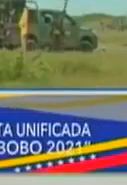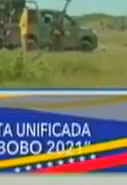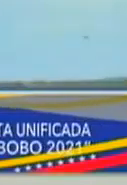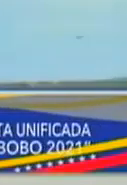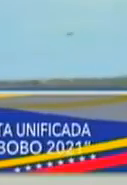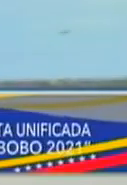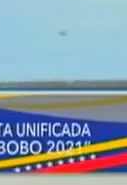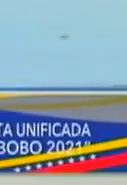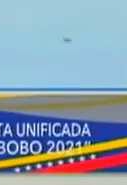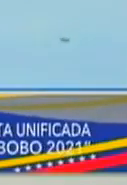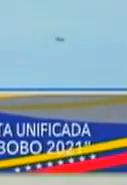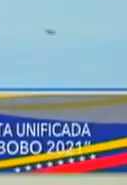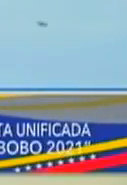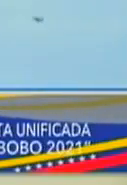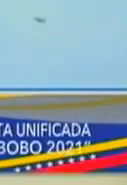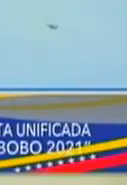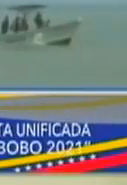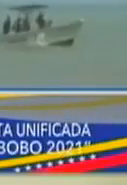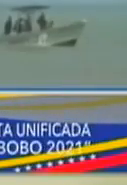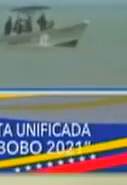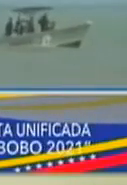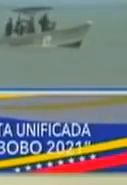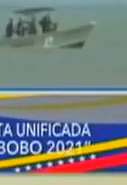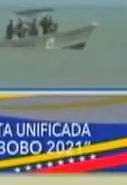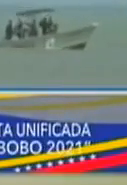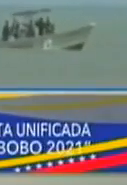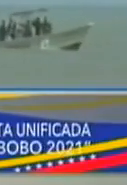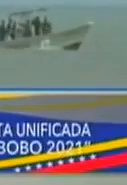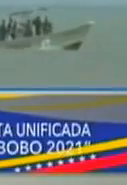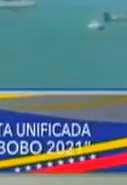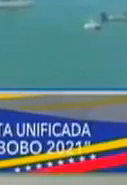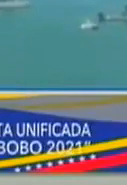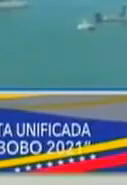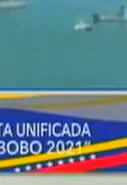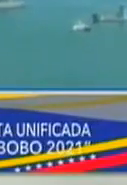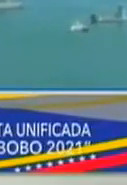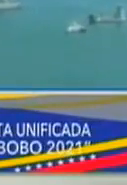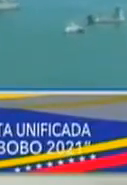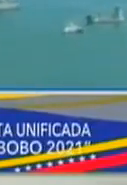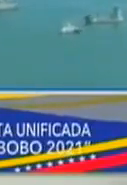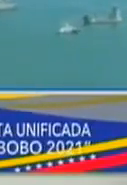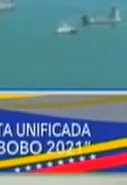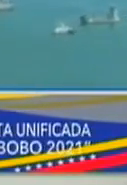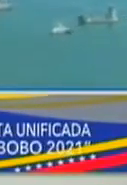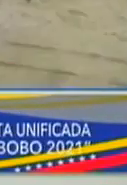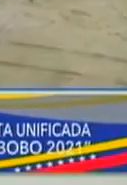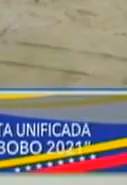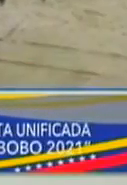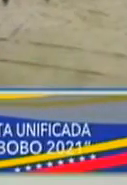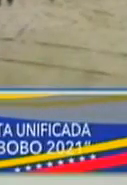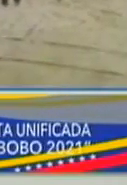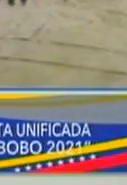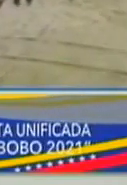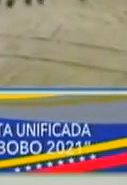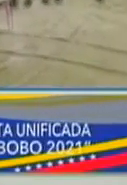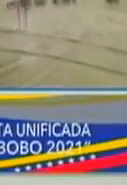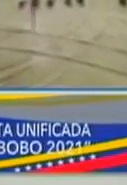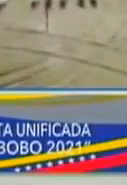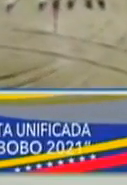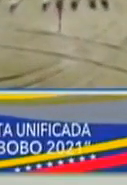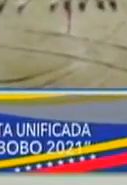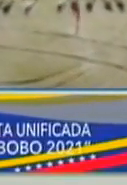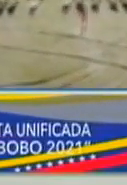Y esto debe ser así, los ejercicios de acción conjunta, son ejercicios.